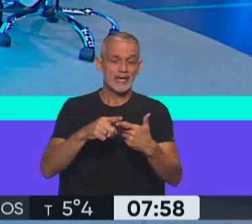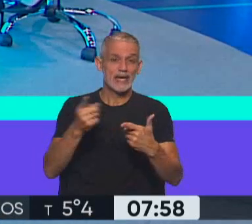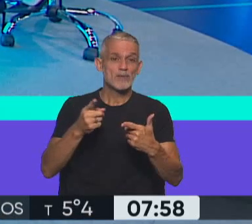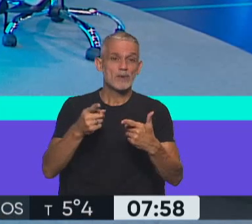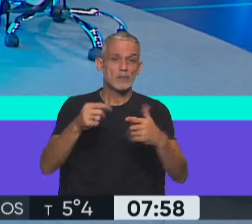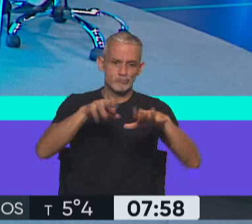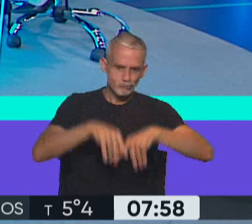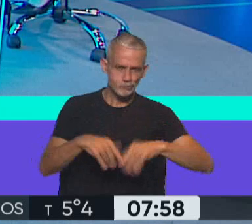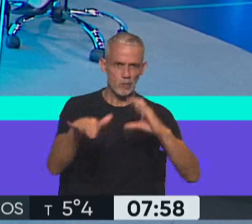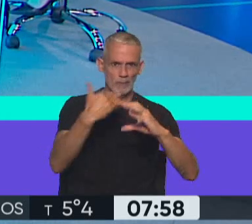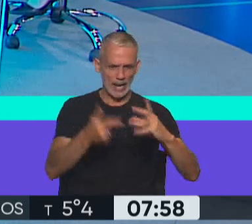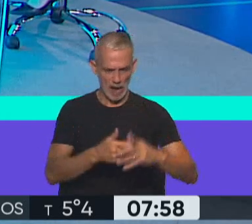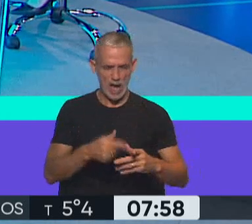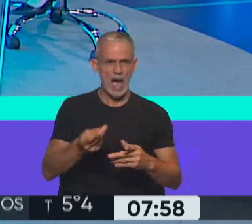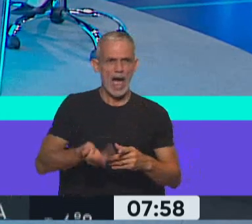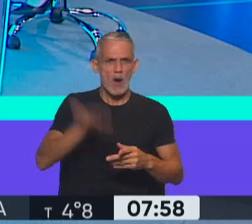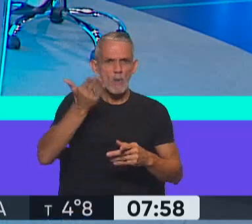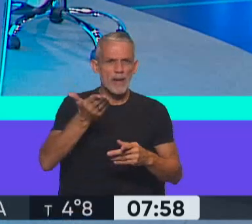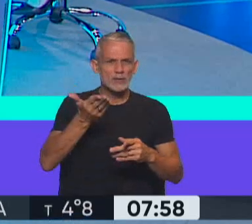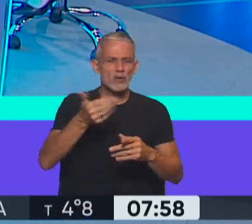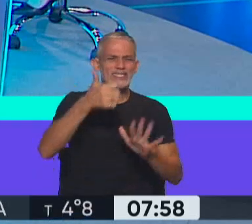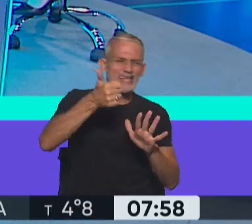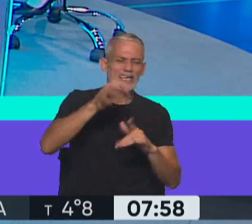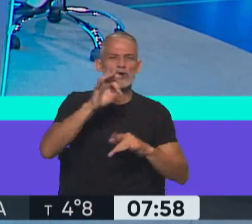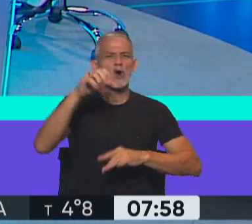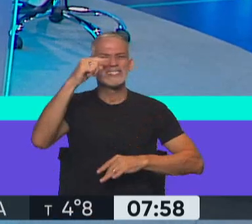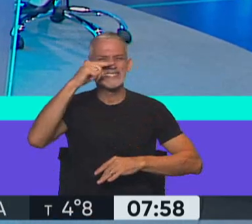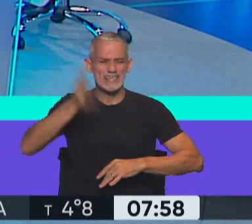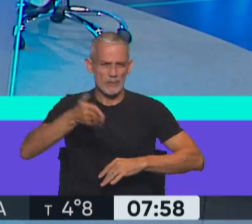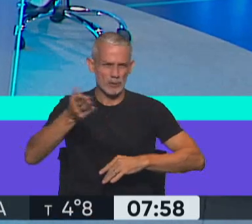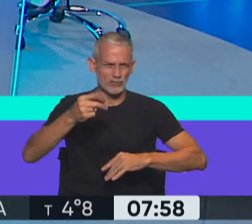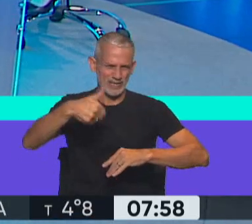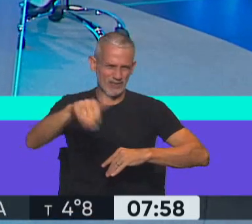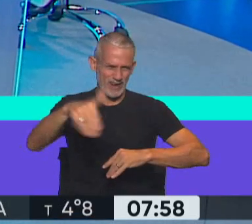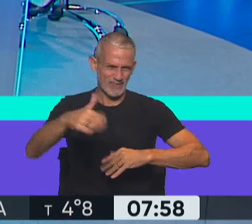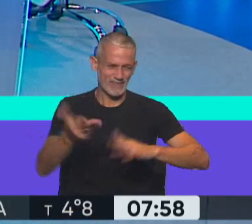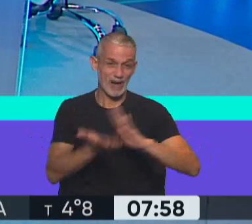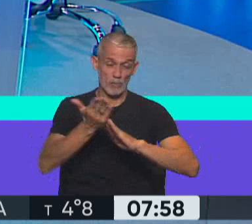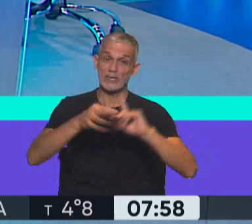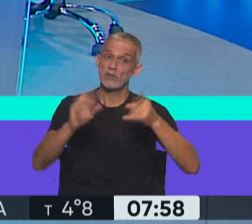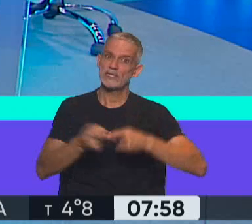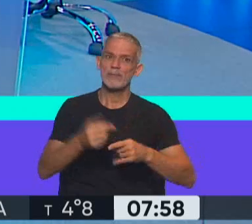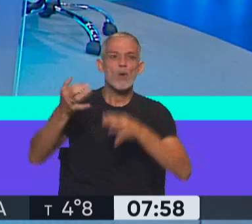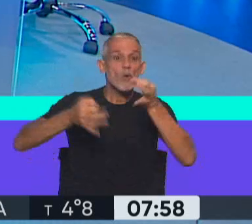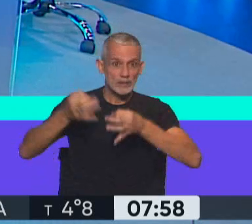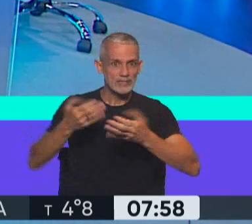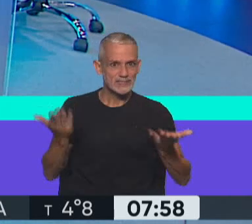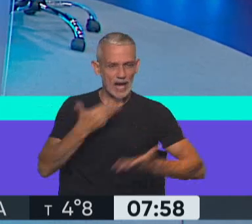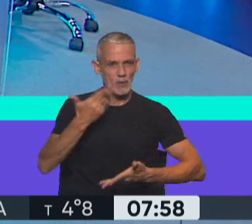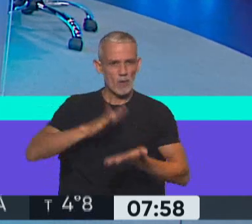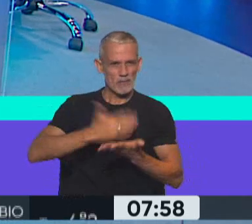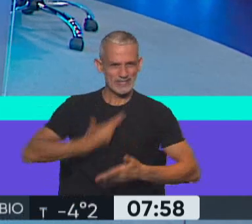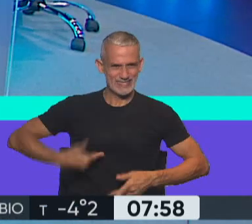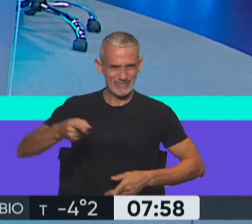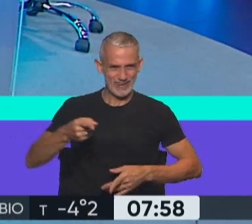de comunicación la posibilidad de un aumento de casi el 6-7% en los próximos días. Pero también se habló de la justicia, también el presidente, bueno,